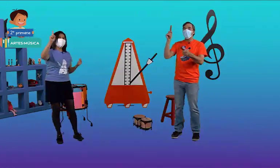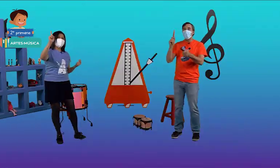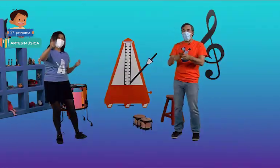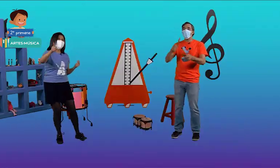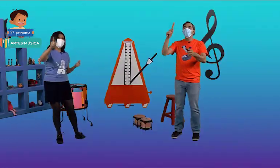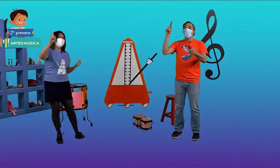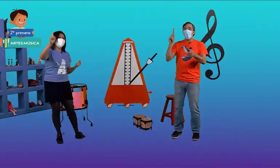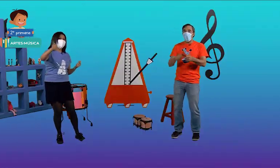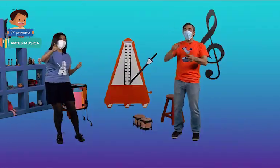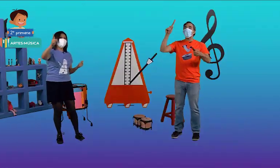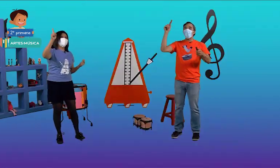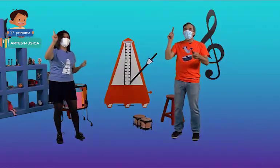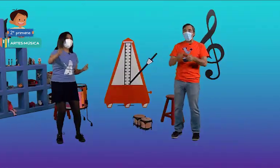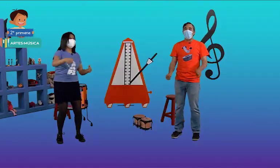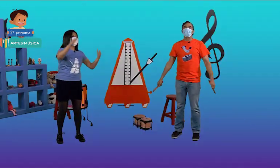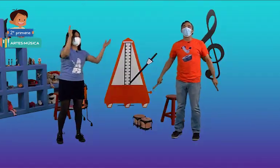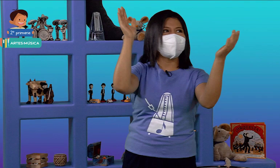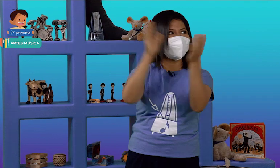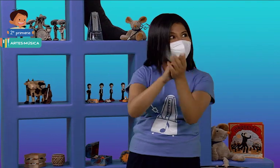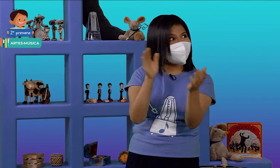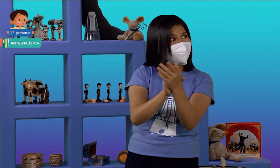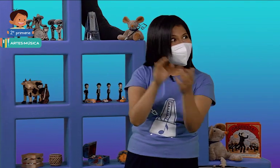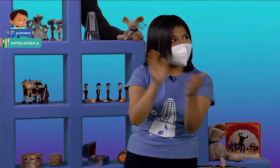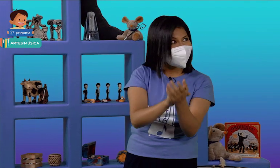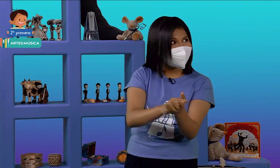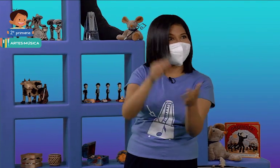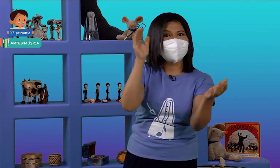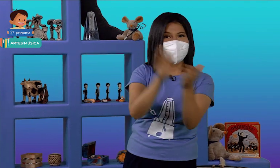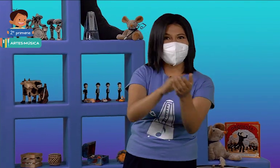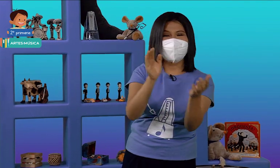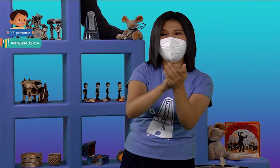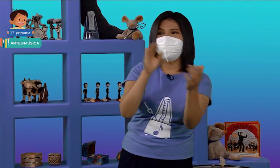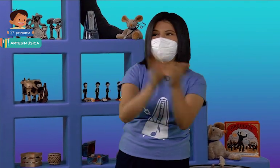Pam, pam, pam, pam, pam, pam. ¡Otra!